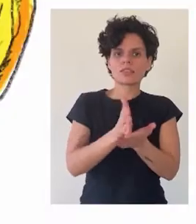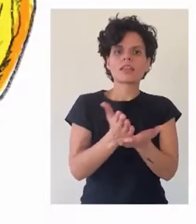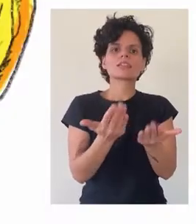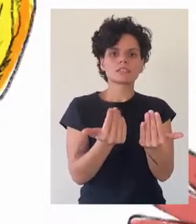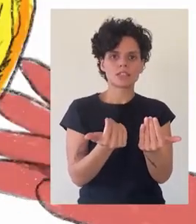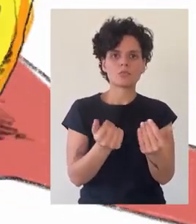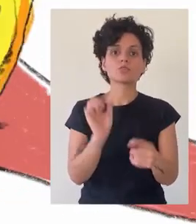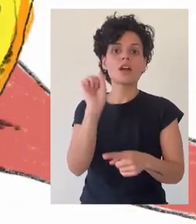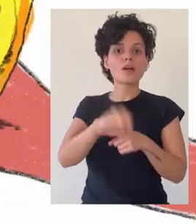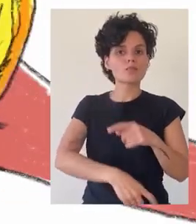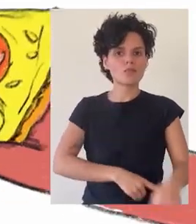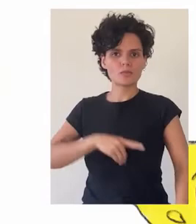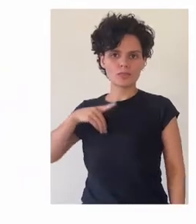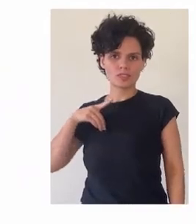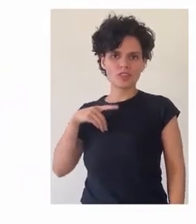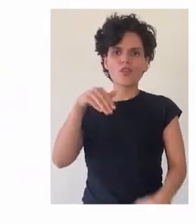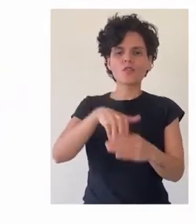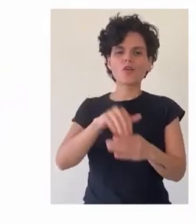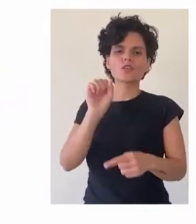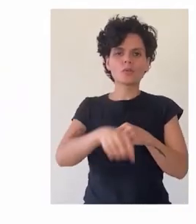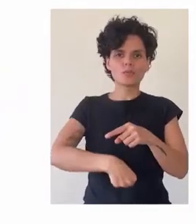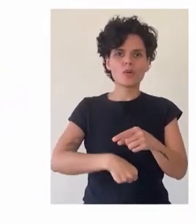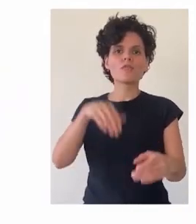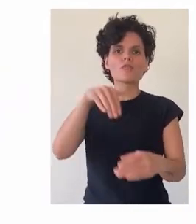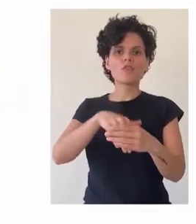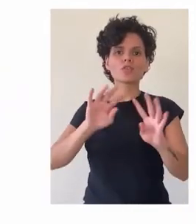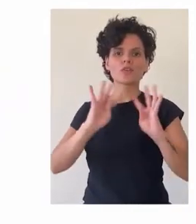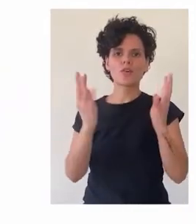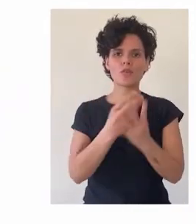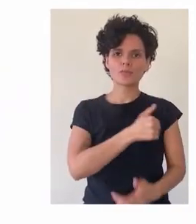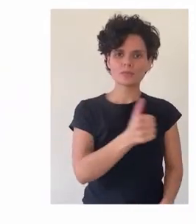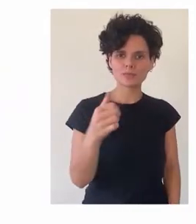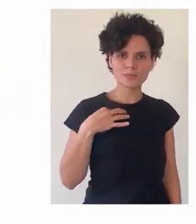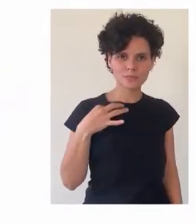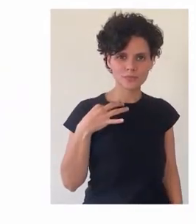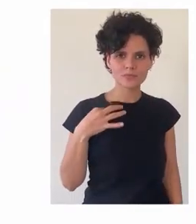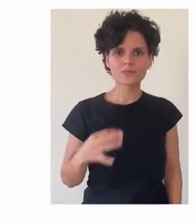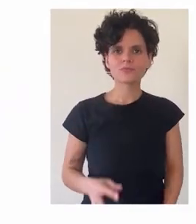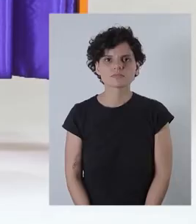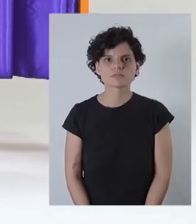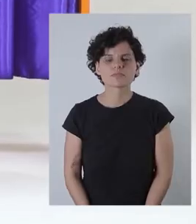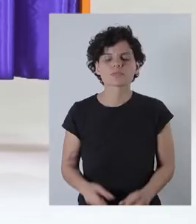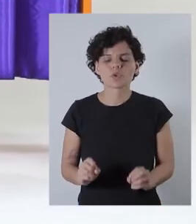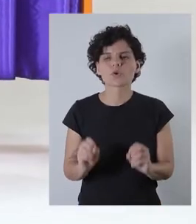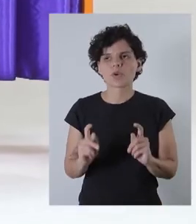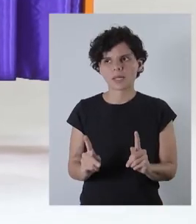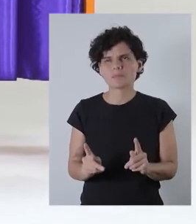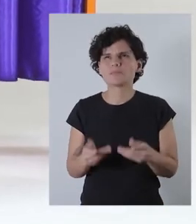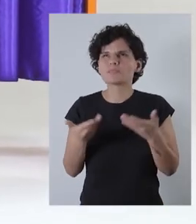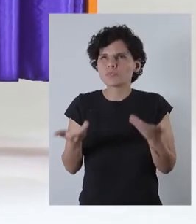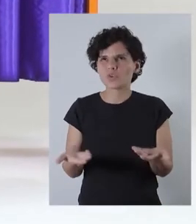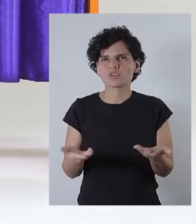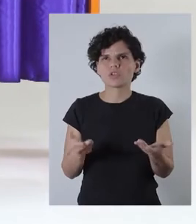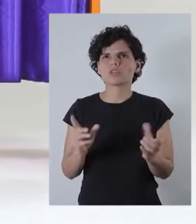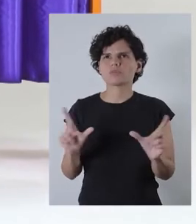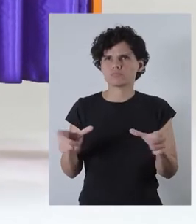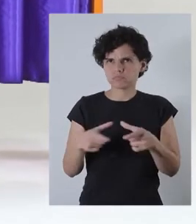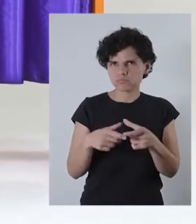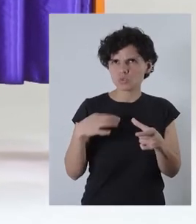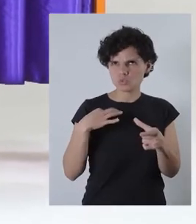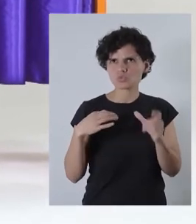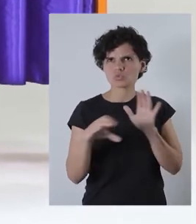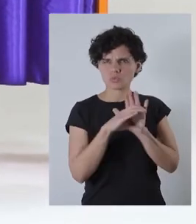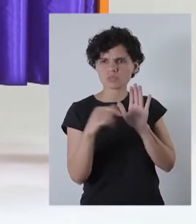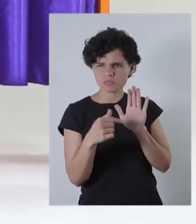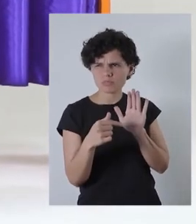aprobemos dignidad de foto apruebo voto convención constitucional ok entonces la